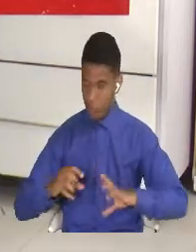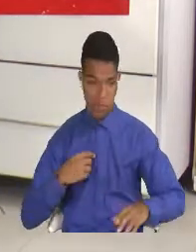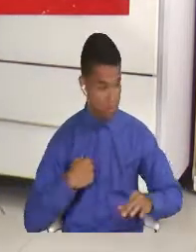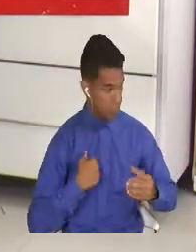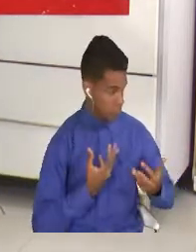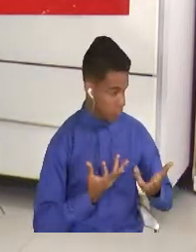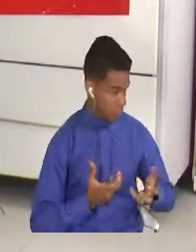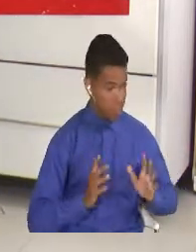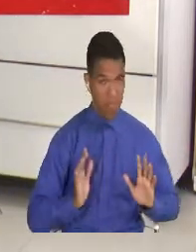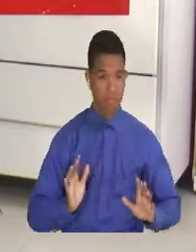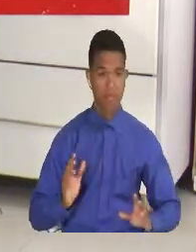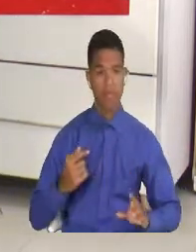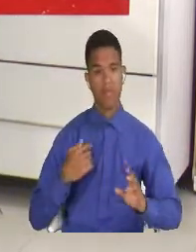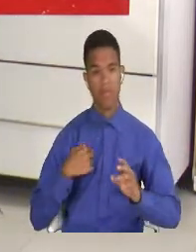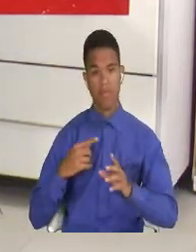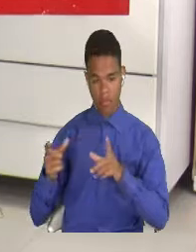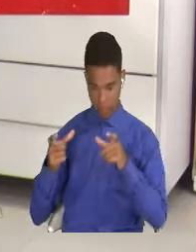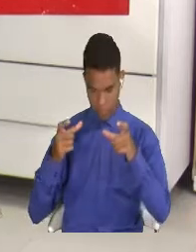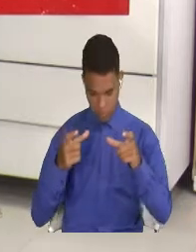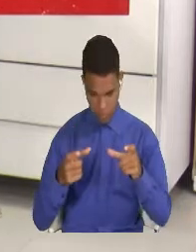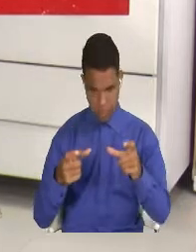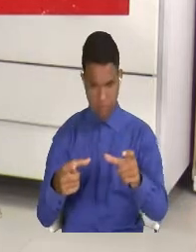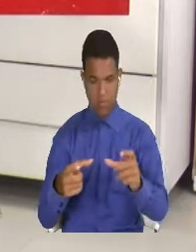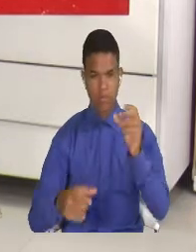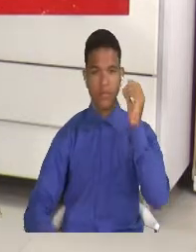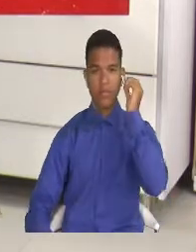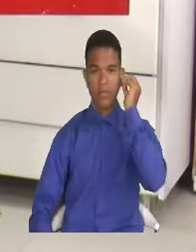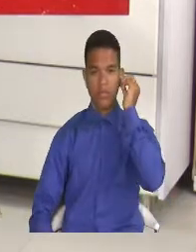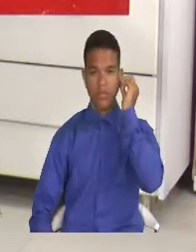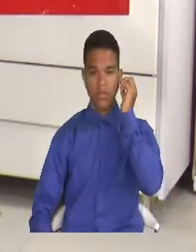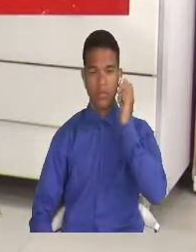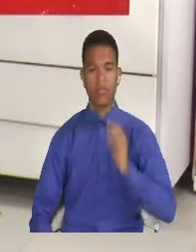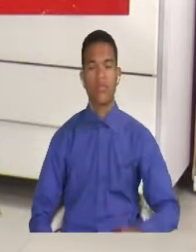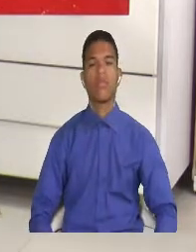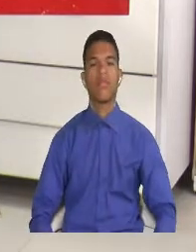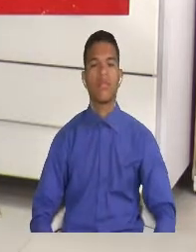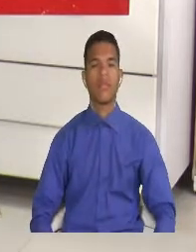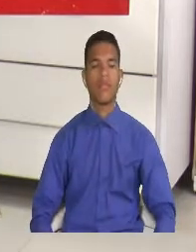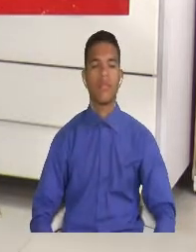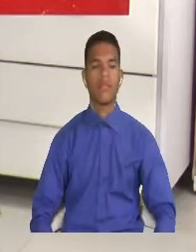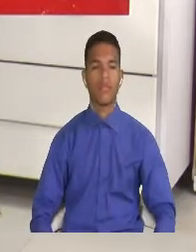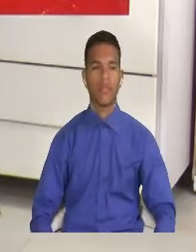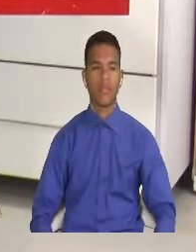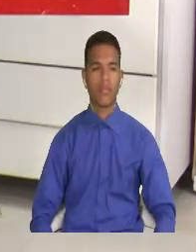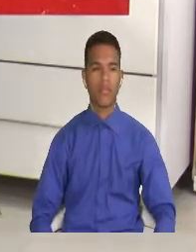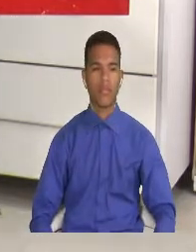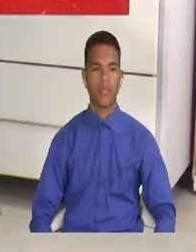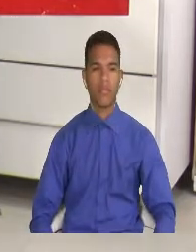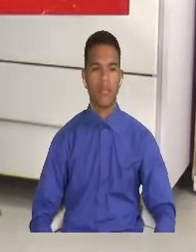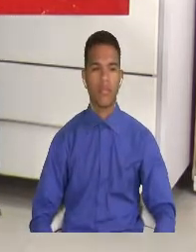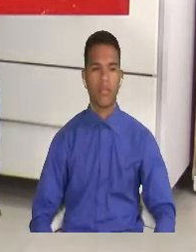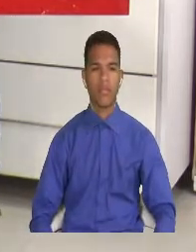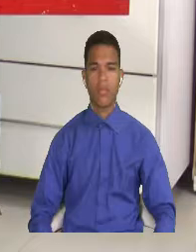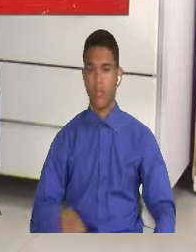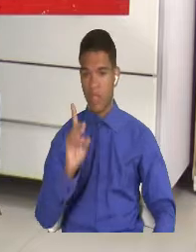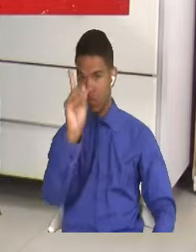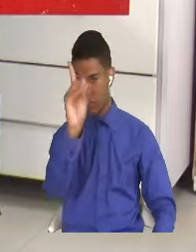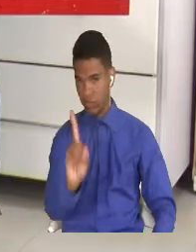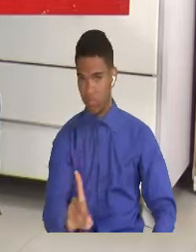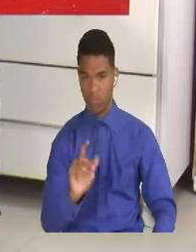Entonces, vamos a regalarte este a ti. Sí, y ahí quedan la decoración, las hojitas. Ya eso es al